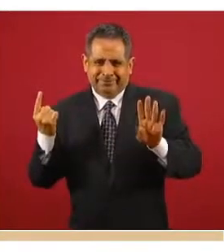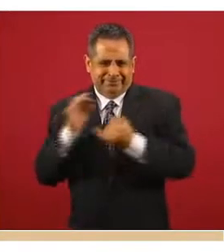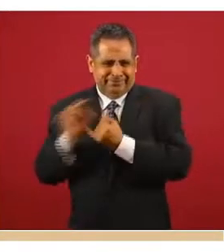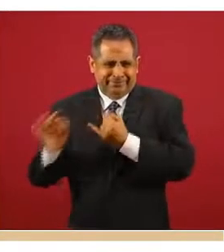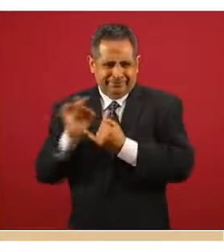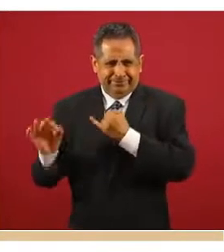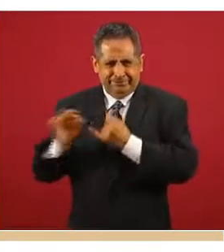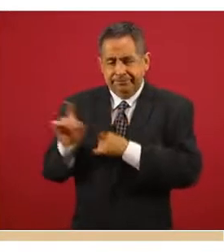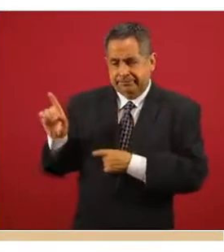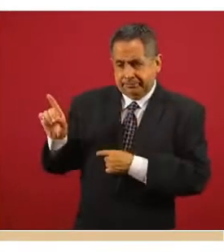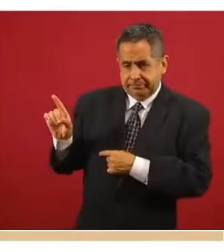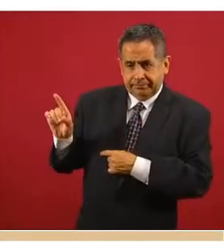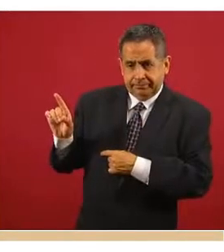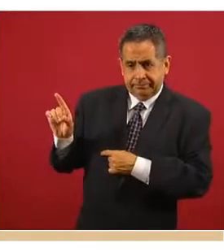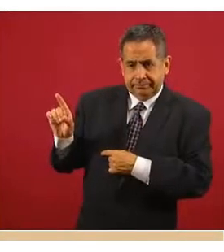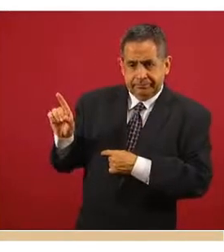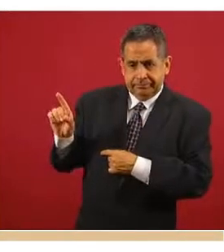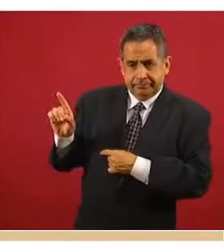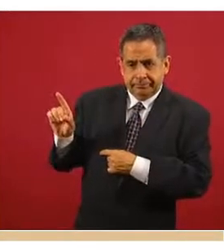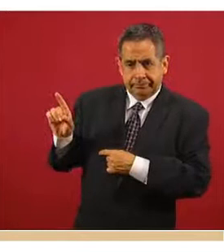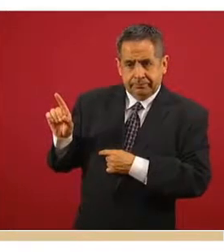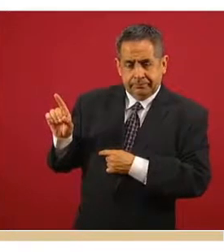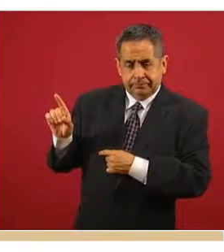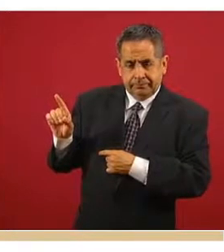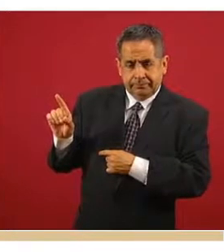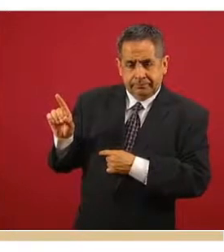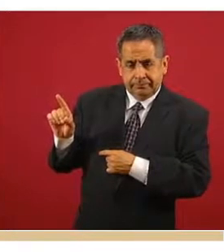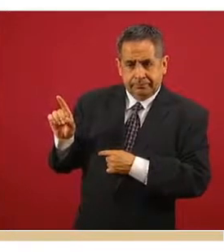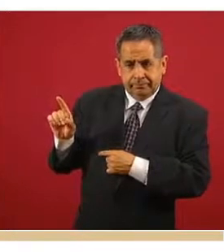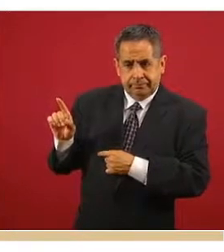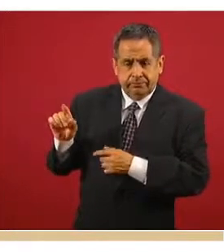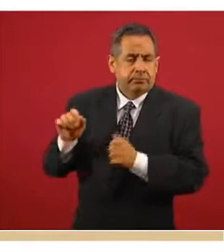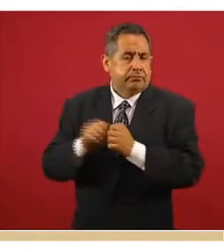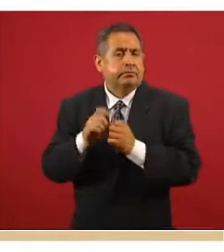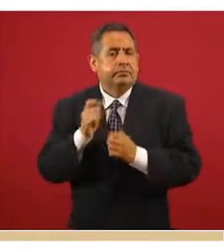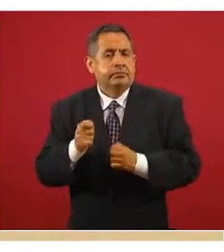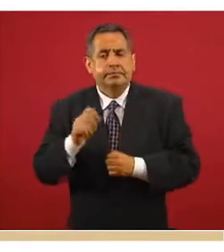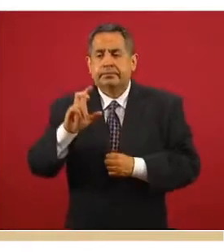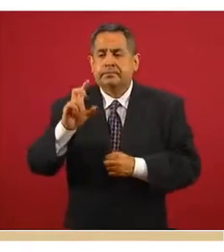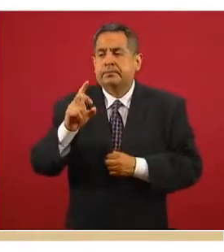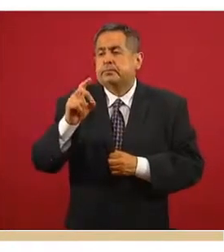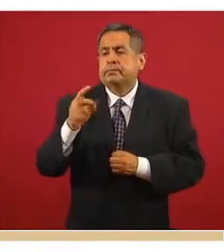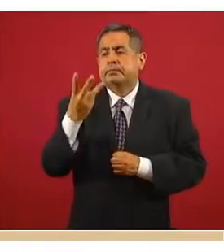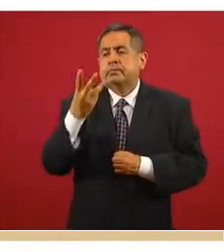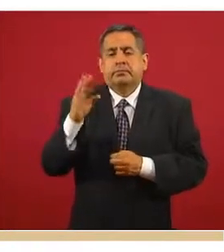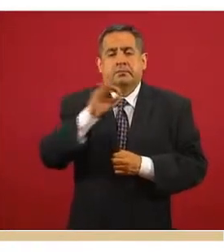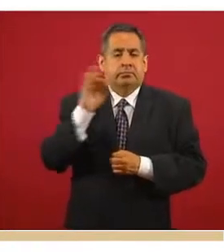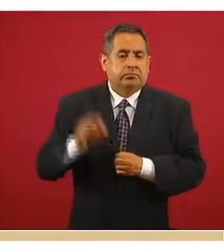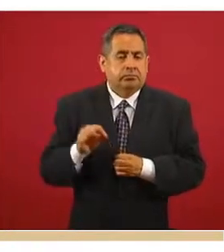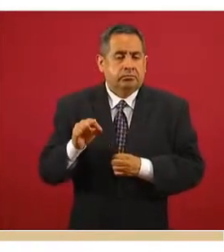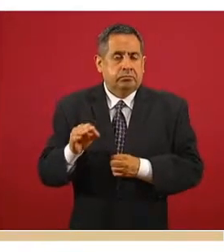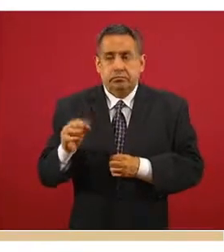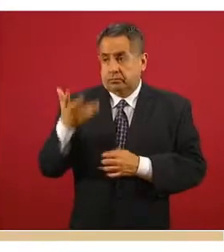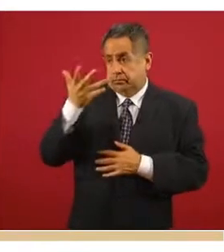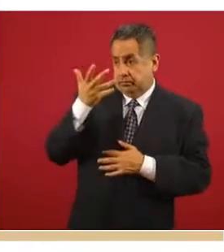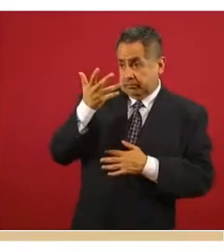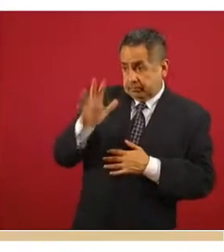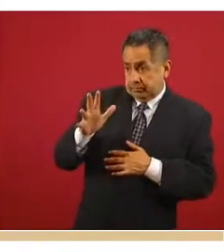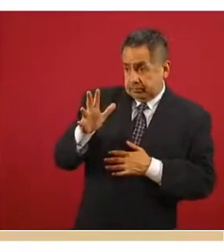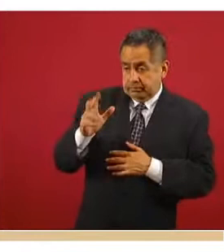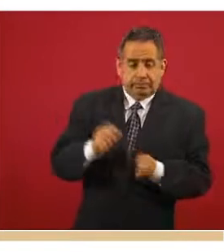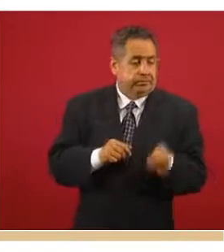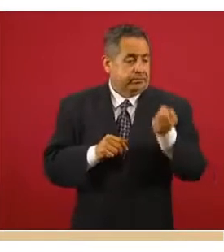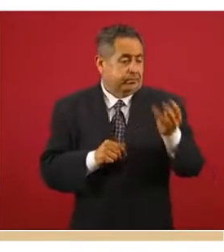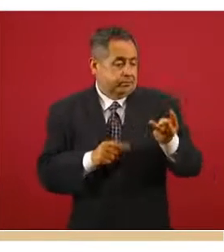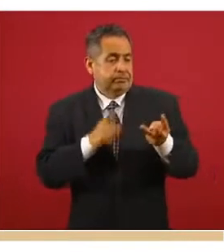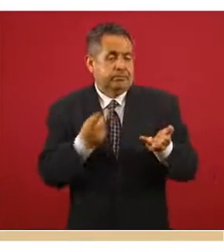lado derecho de la imagen, está con un tamaño de 33%. 3 de cada 10 camas